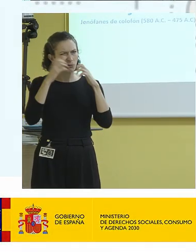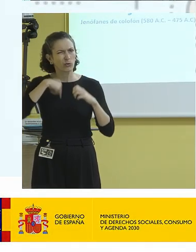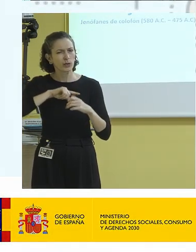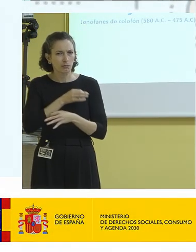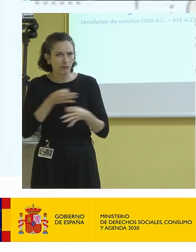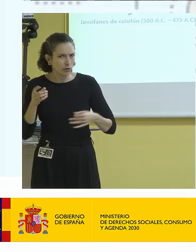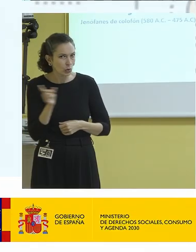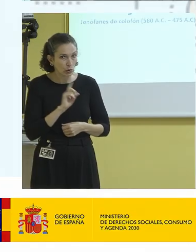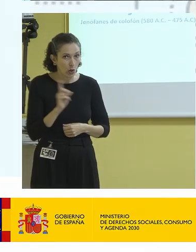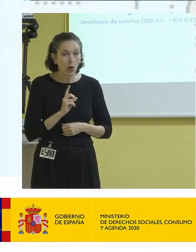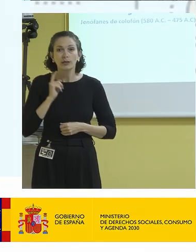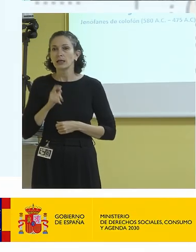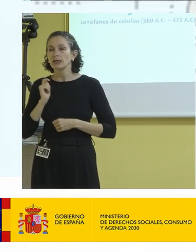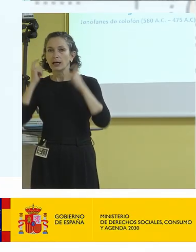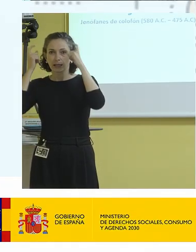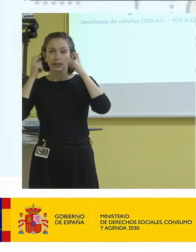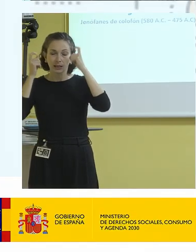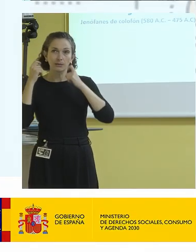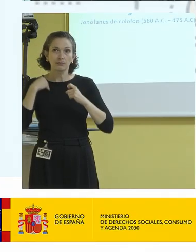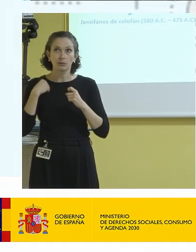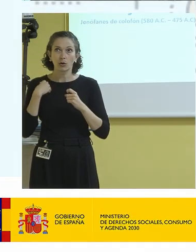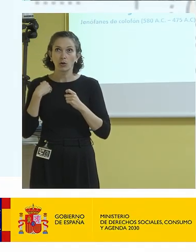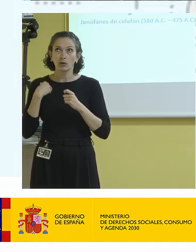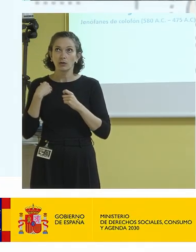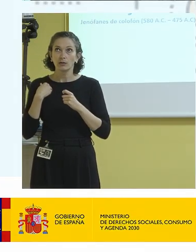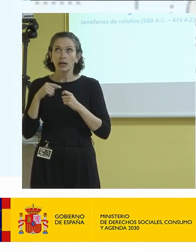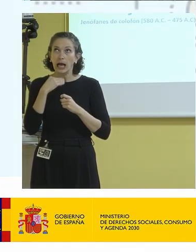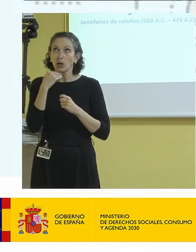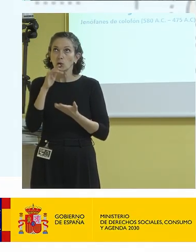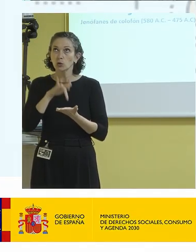imperfectos e intentan cerrar muchas veces las explicaciones de las cosas con lo que tienen.